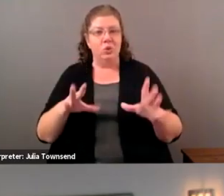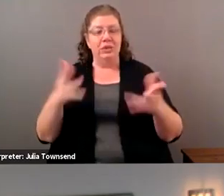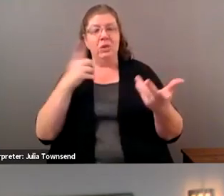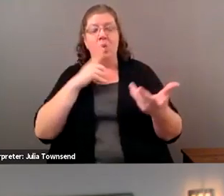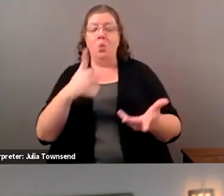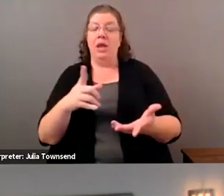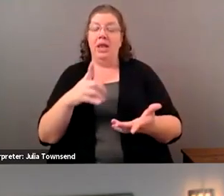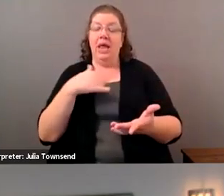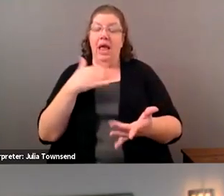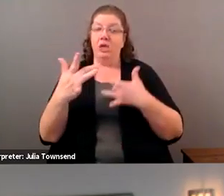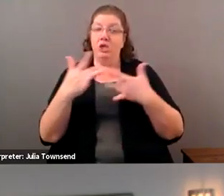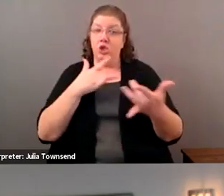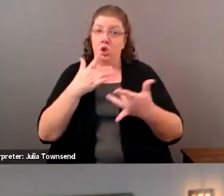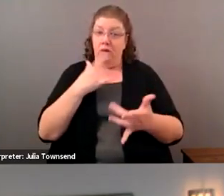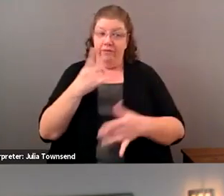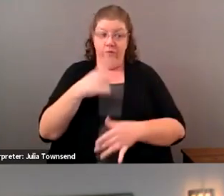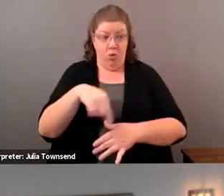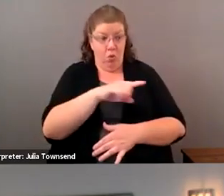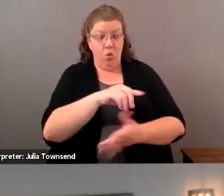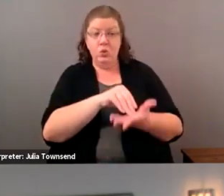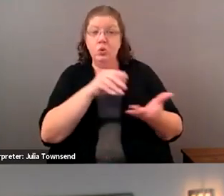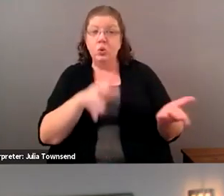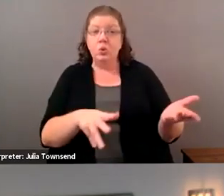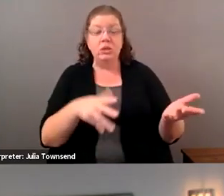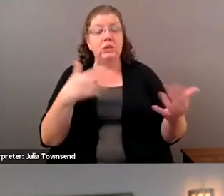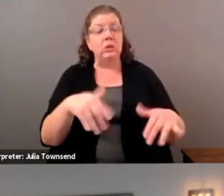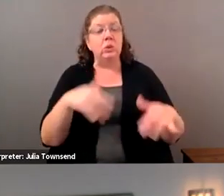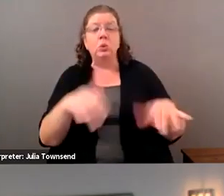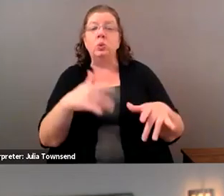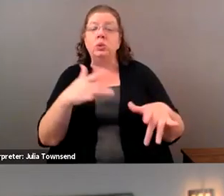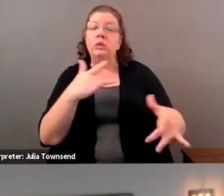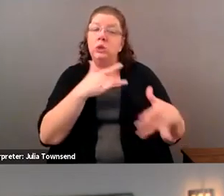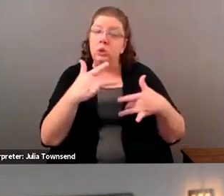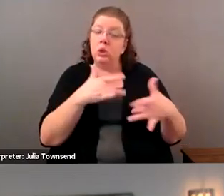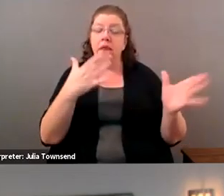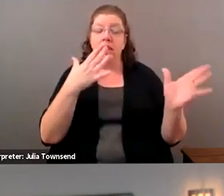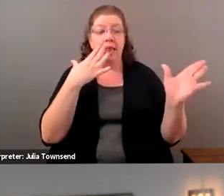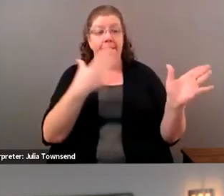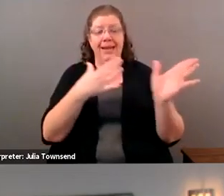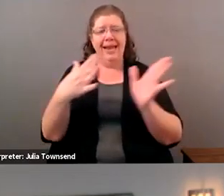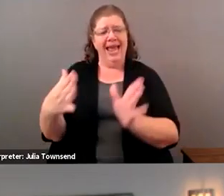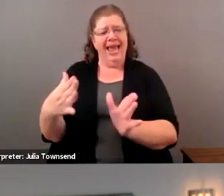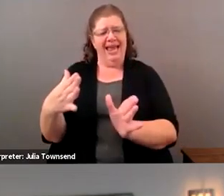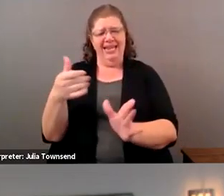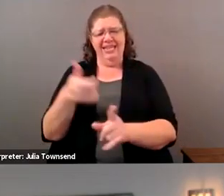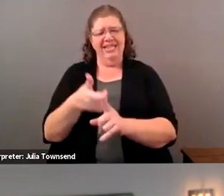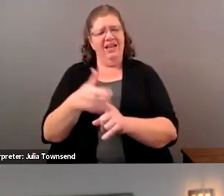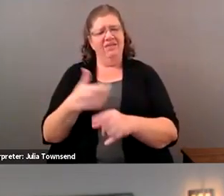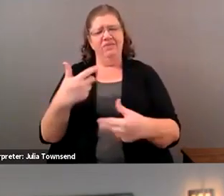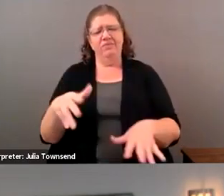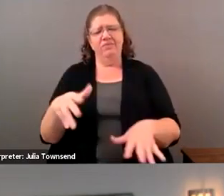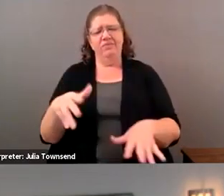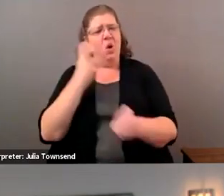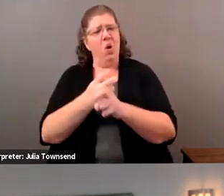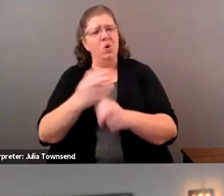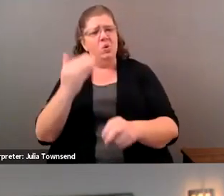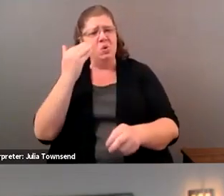realmente me preocupa perder a los estudiantes creo que el plan es difícil de